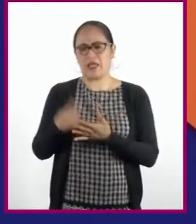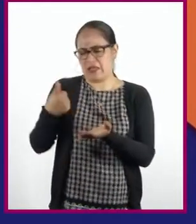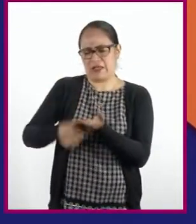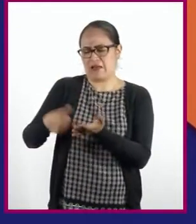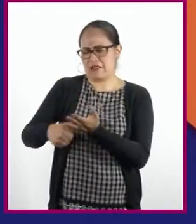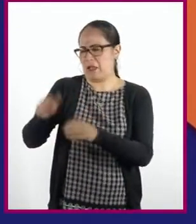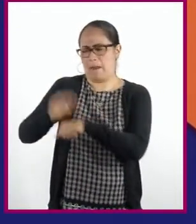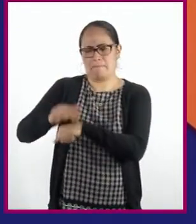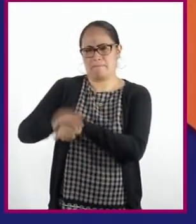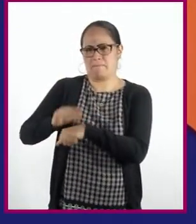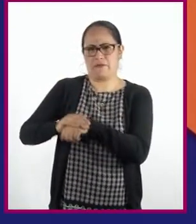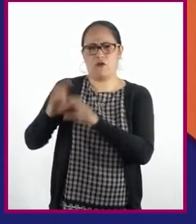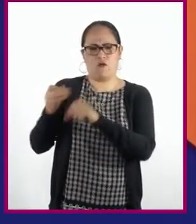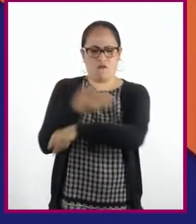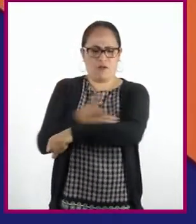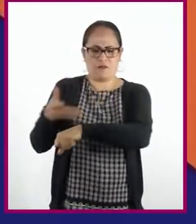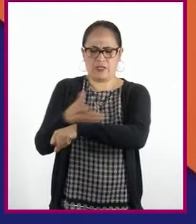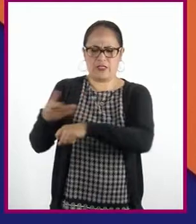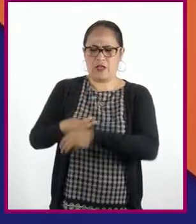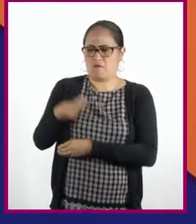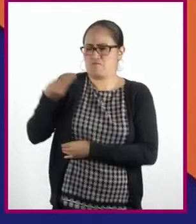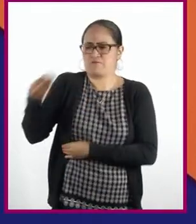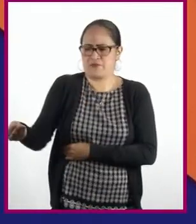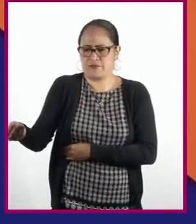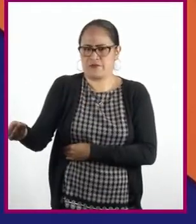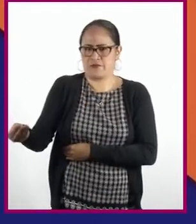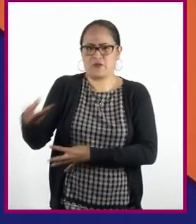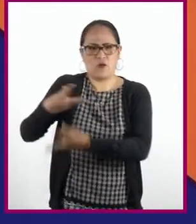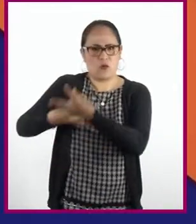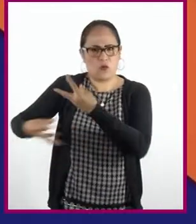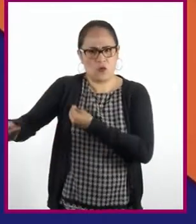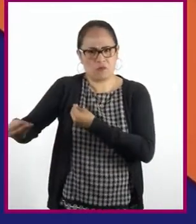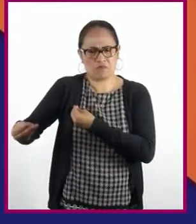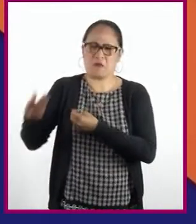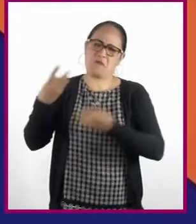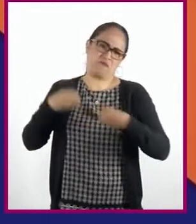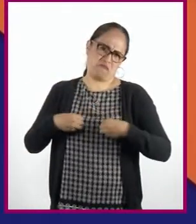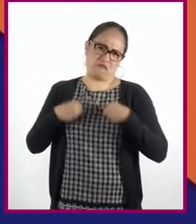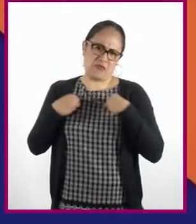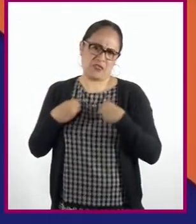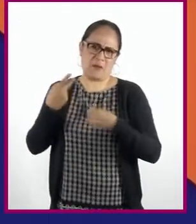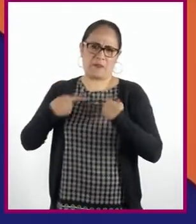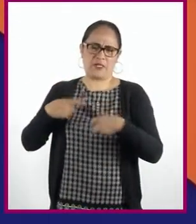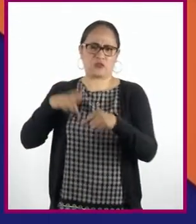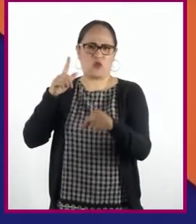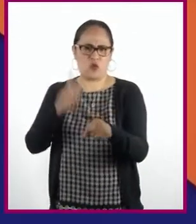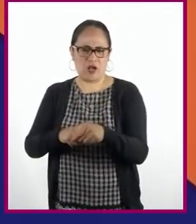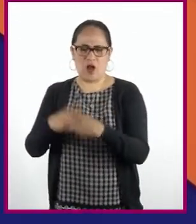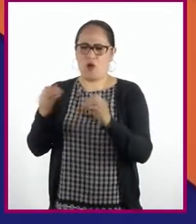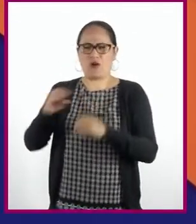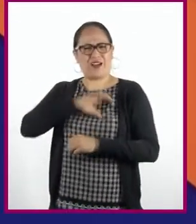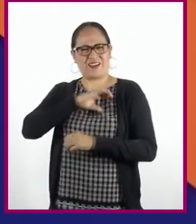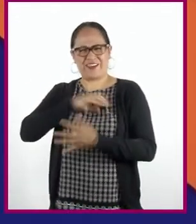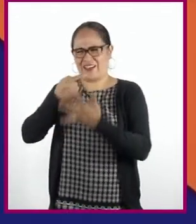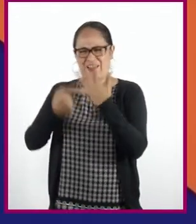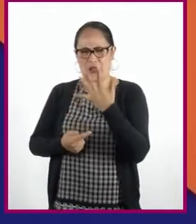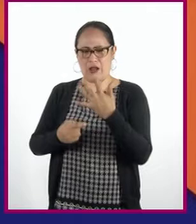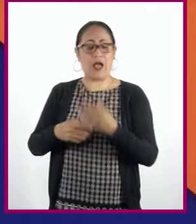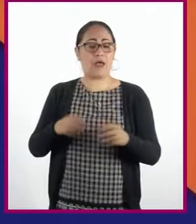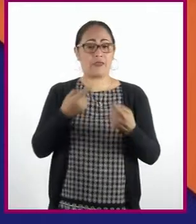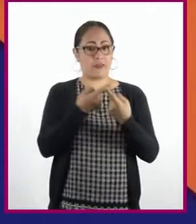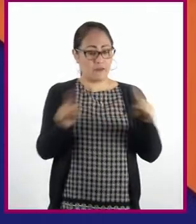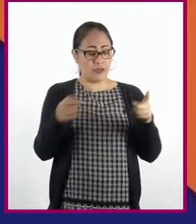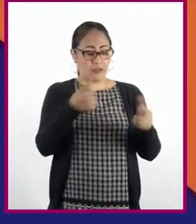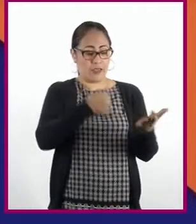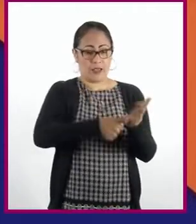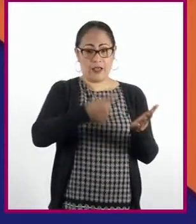dos amigos o parientes sirven para intercambiar detalles personales o afectivos, las cartas formales sirven para